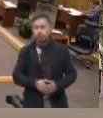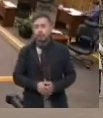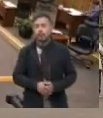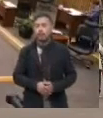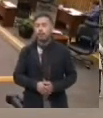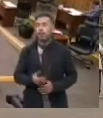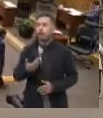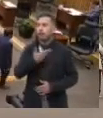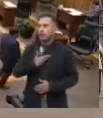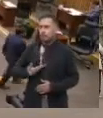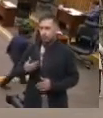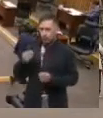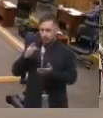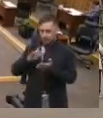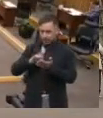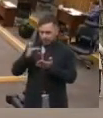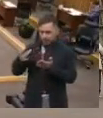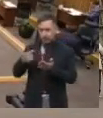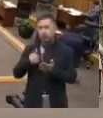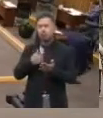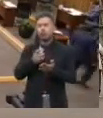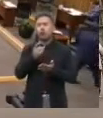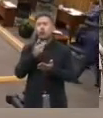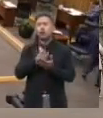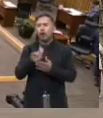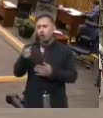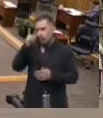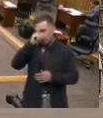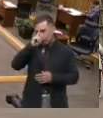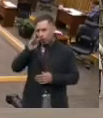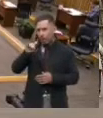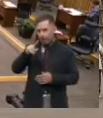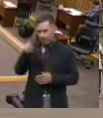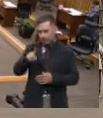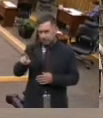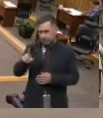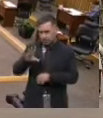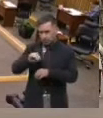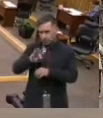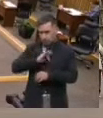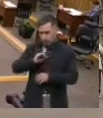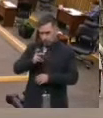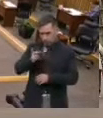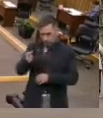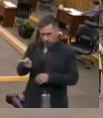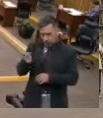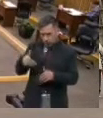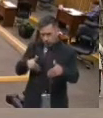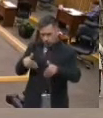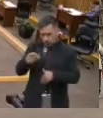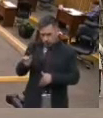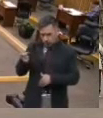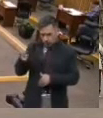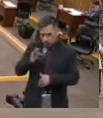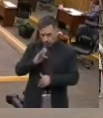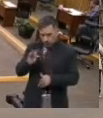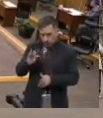Muchas gracias, presidente. Únicamente pedirle al consejero Faz si me acepta una pregunta y de antemano, gracias. Ay,